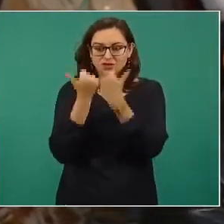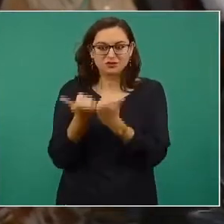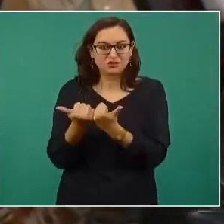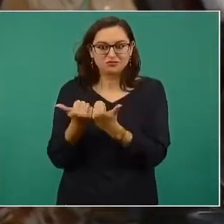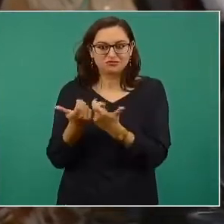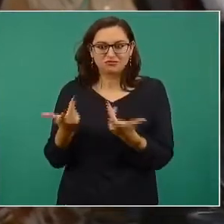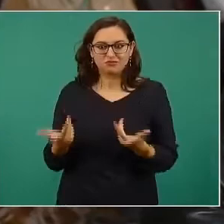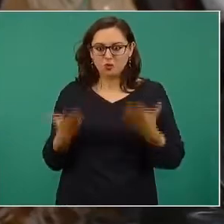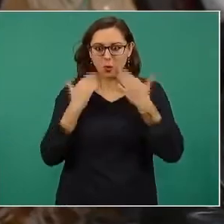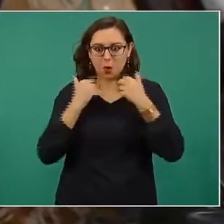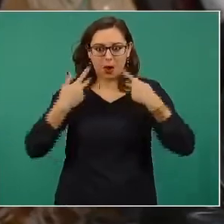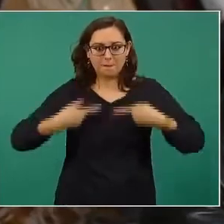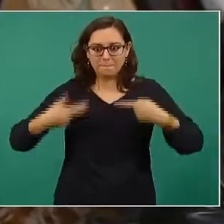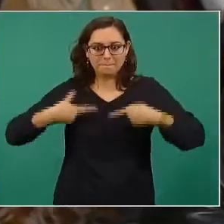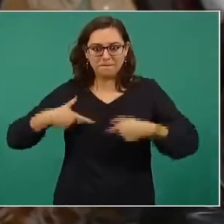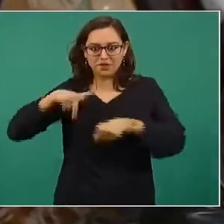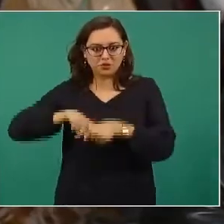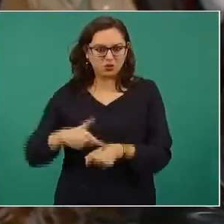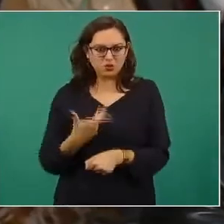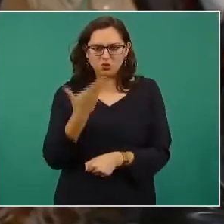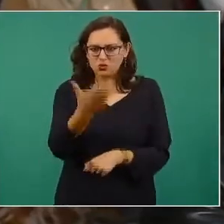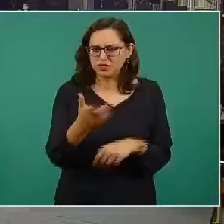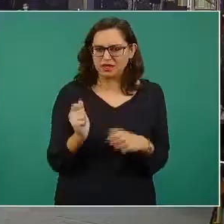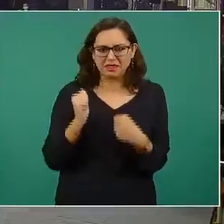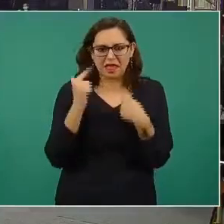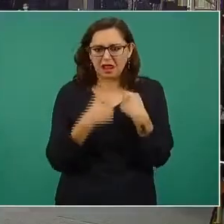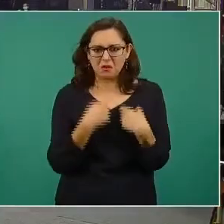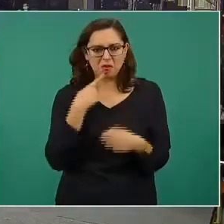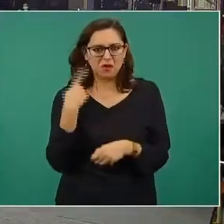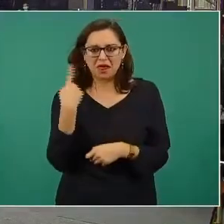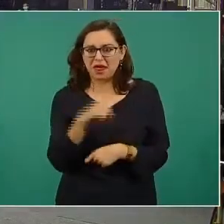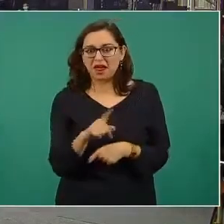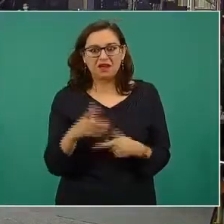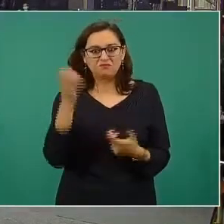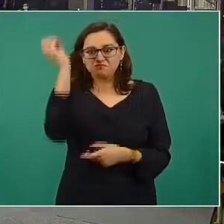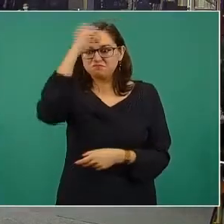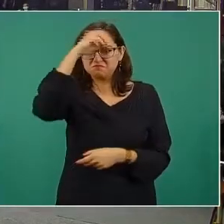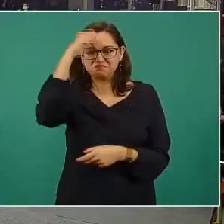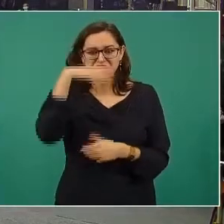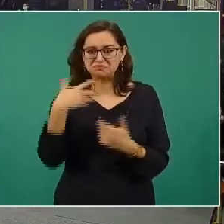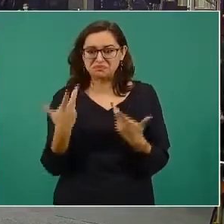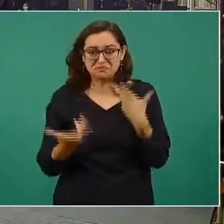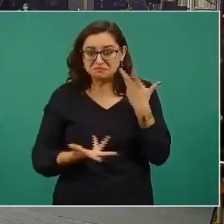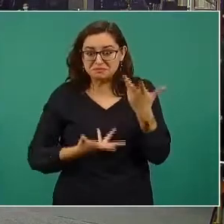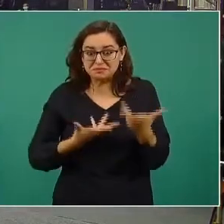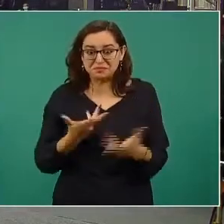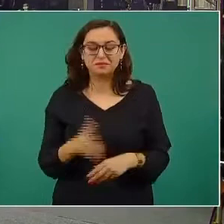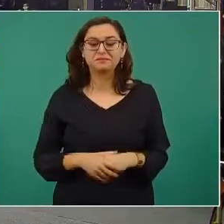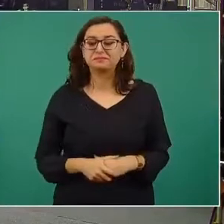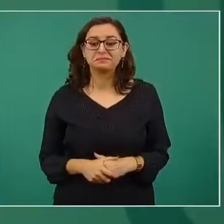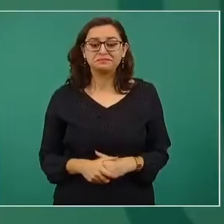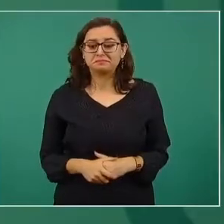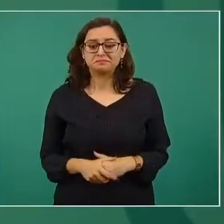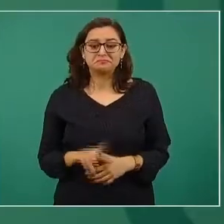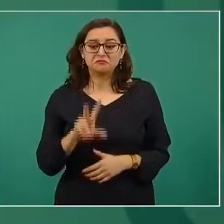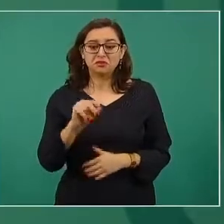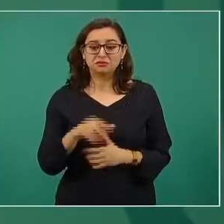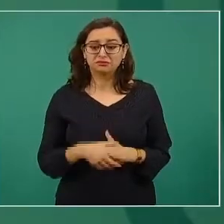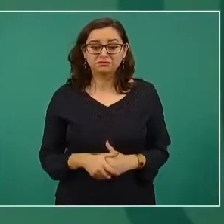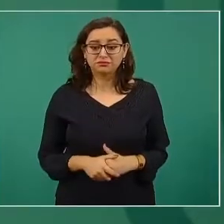¿su gobierno haría algo al respecto o tendría alguna opinión? No, vamos a entregar toda la